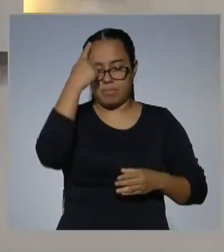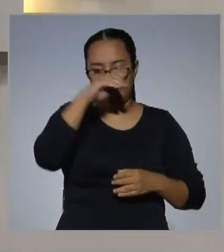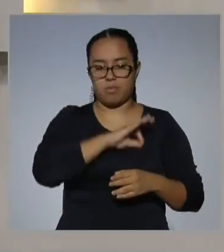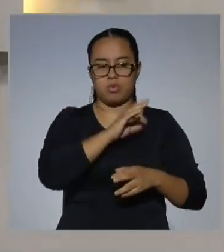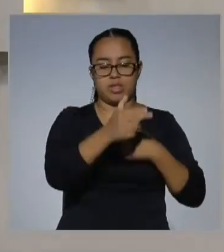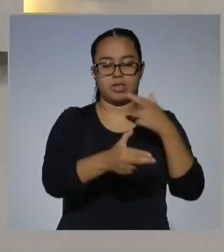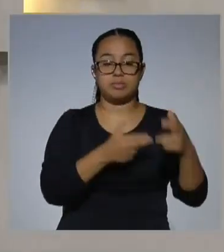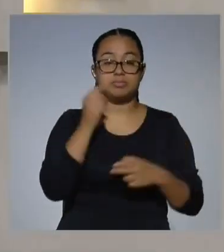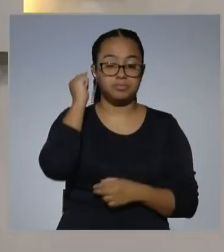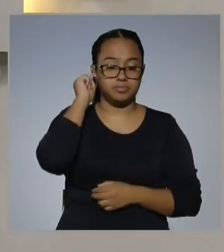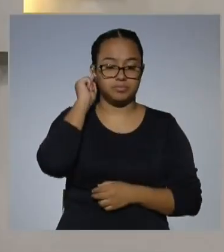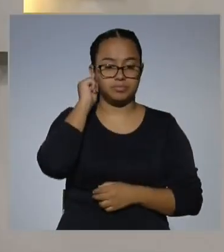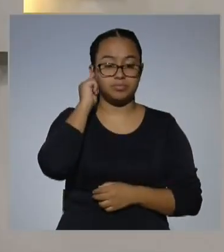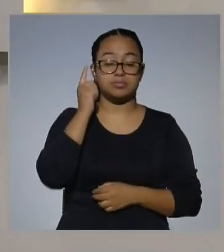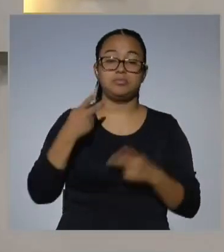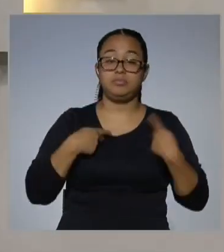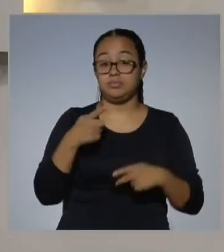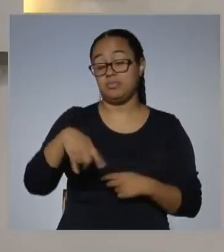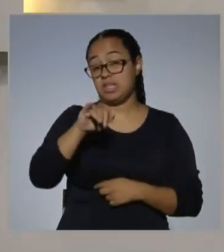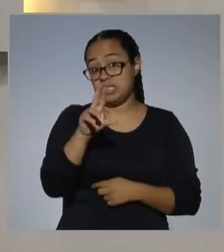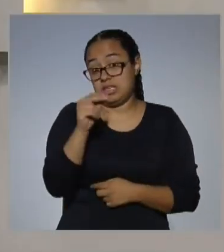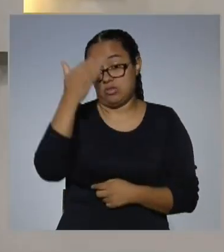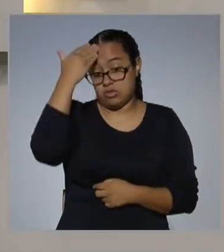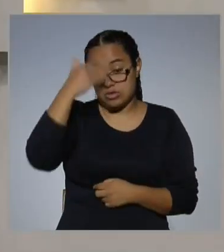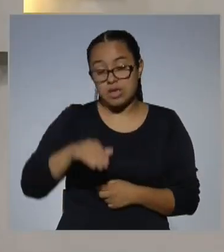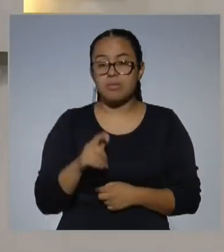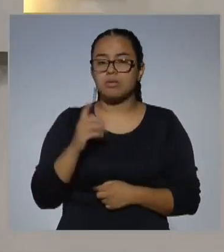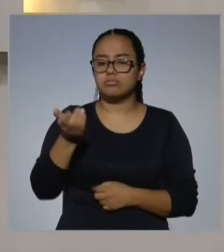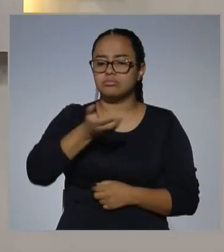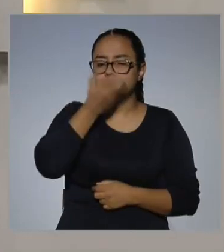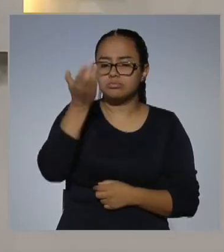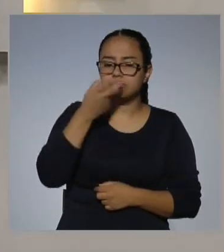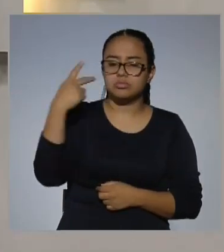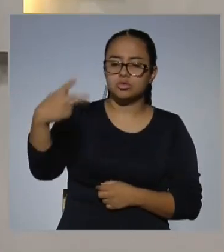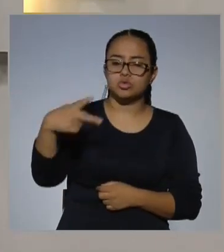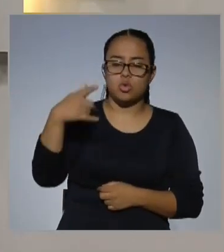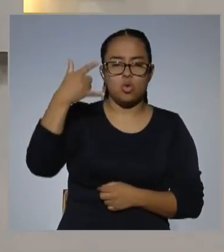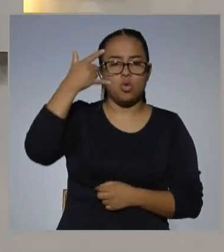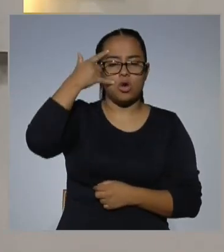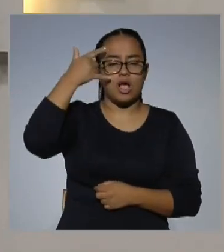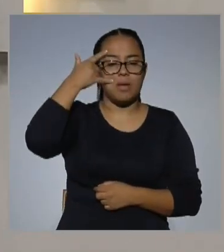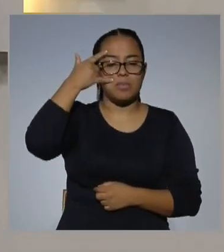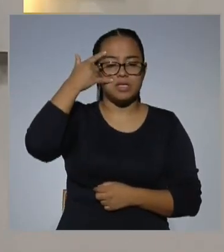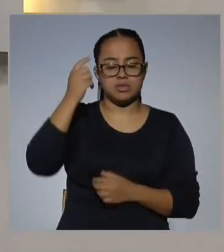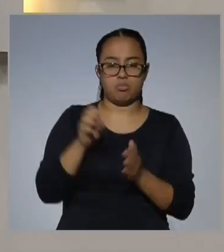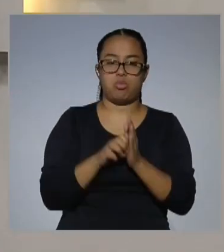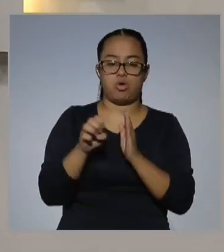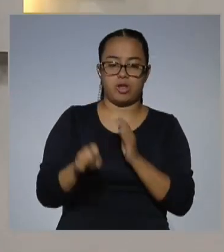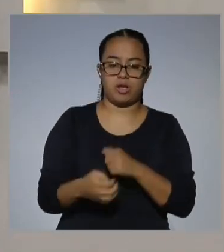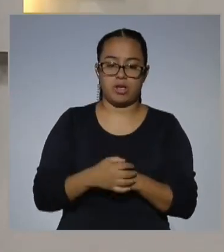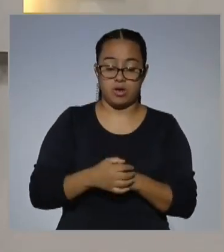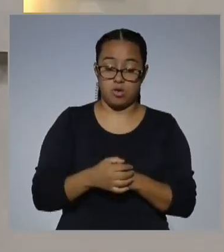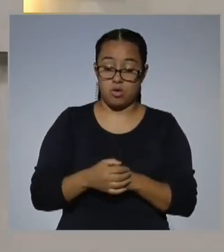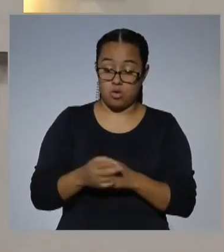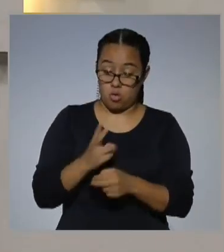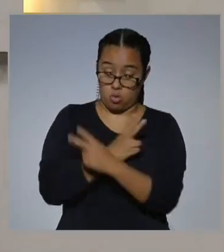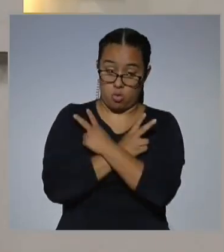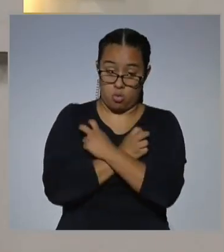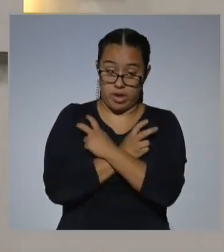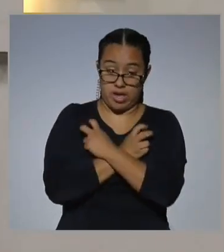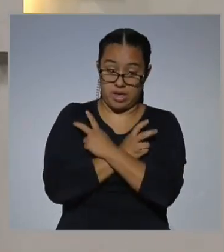conozcan, o el público también que nos ve de Diálogos en Confianza, la tradición que tienen en Campeche de sacar los restos, ya los